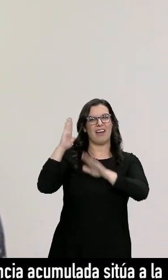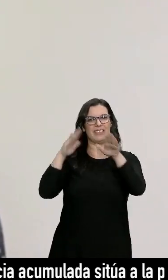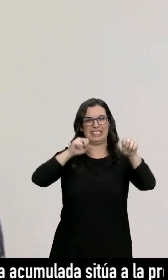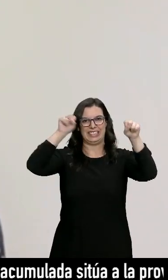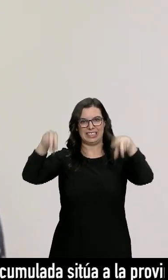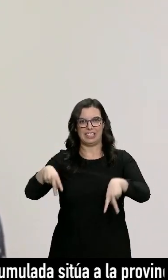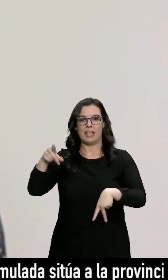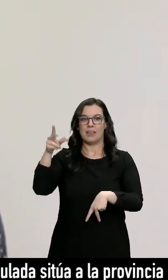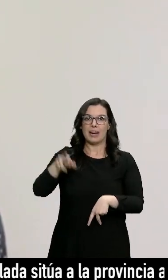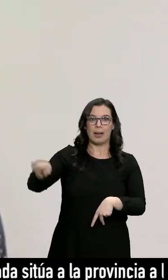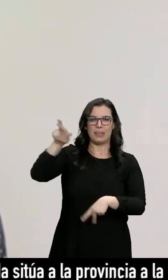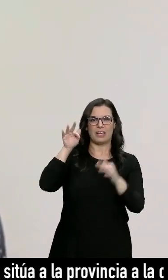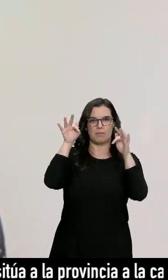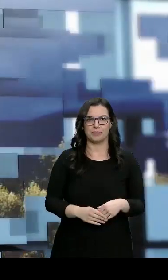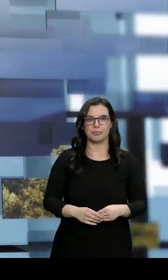volver a repetirlo en el futuro.